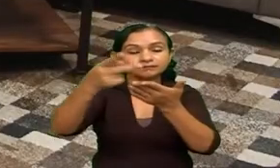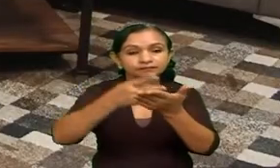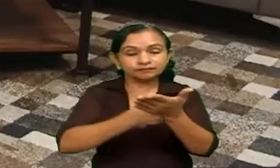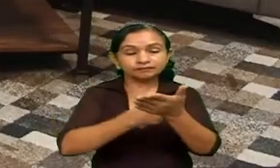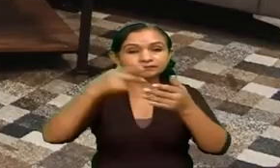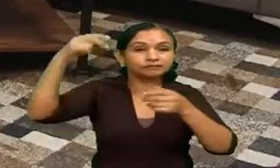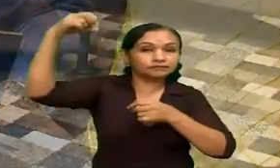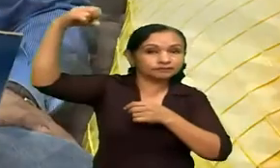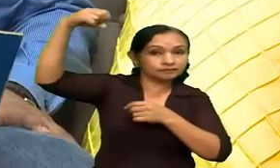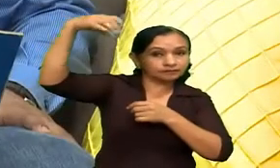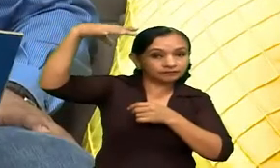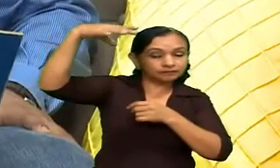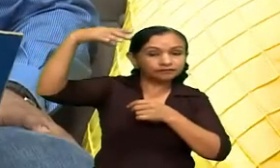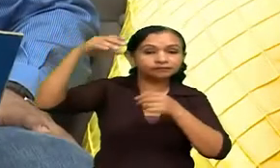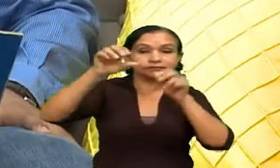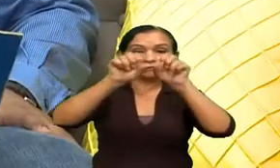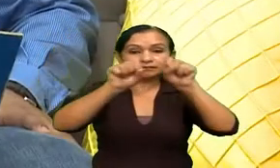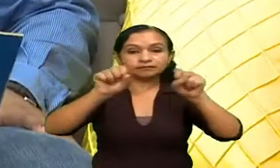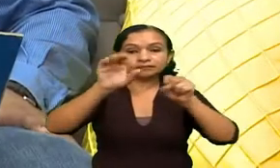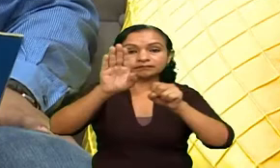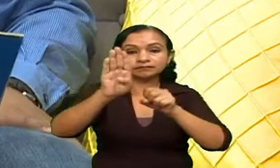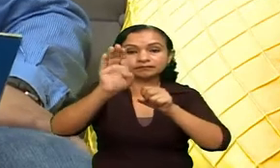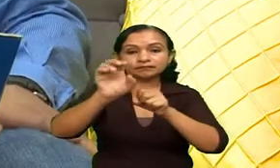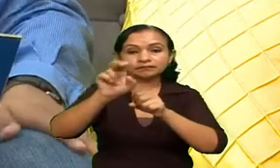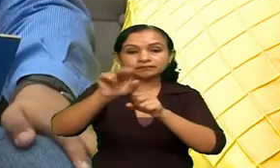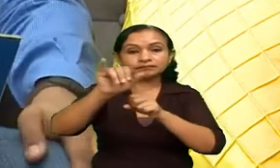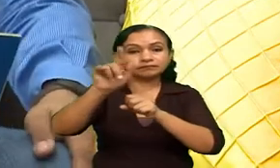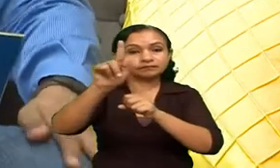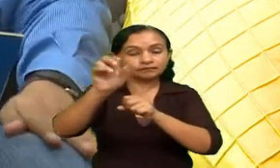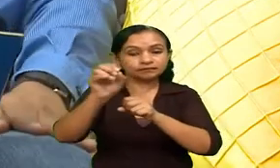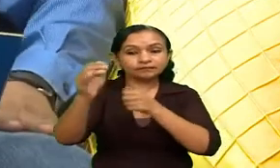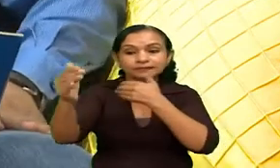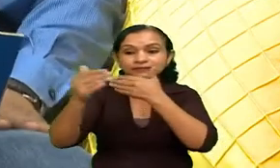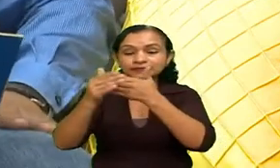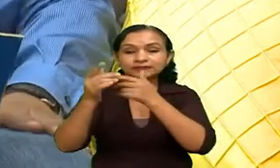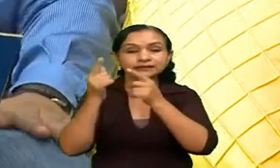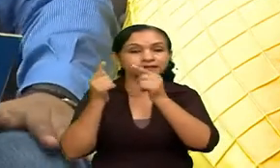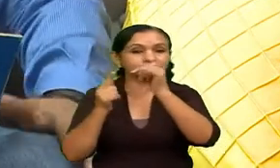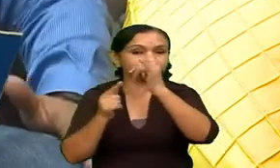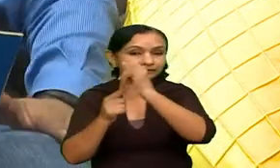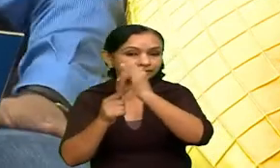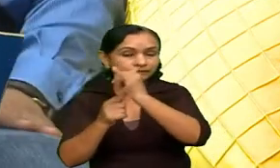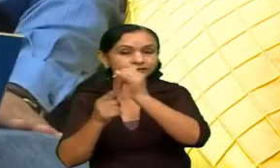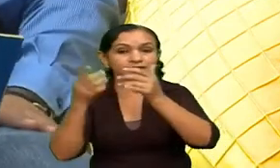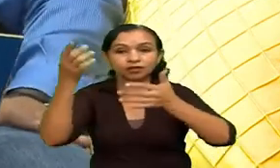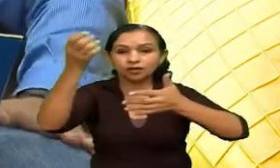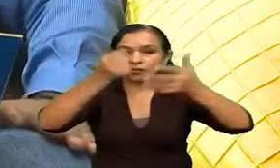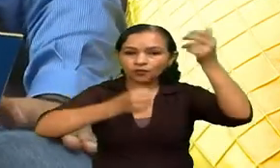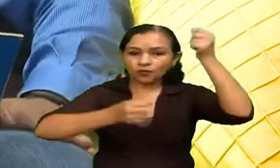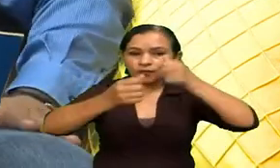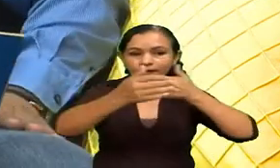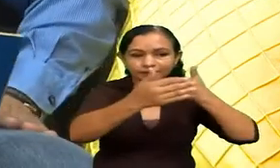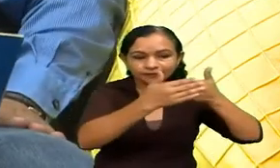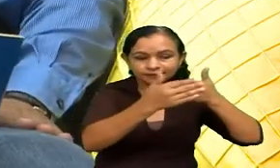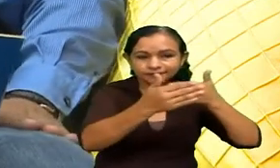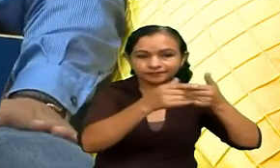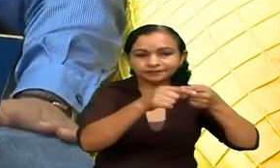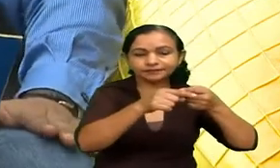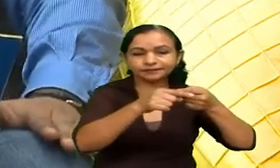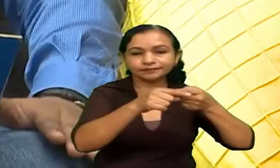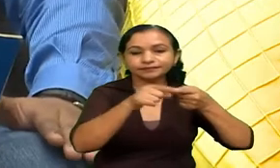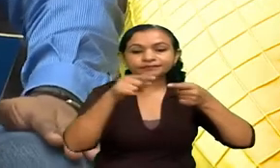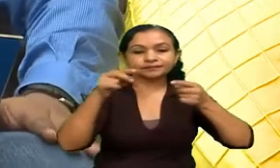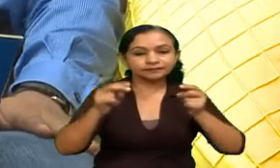que se van a desarrollar en San Benito, en la cercanía de Tipitapa. Así es. En la cercanía de Huaco. También tenemos aquí en la zona